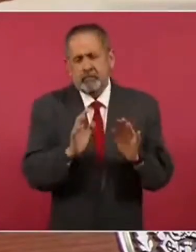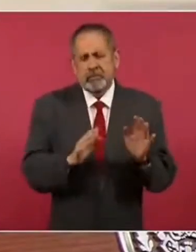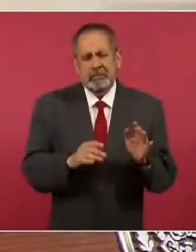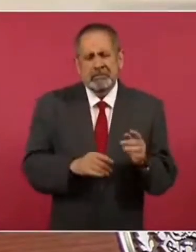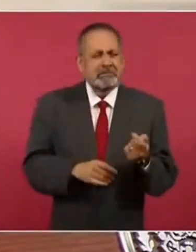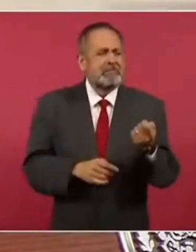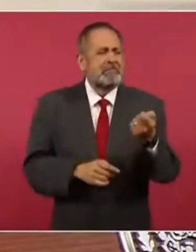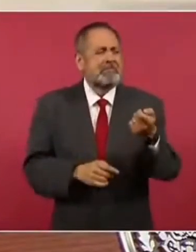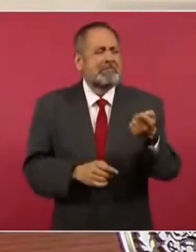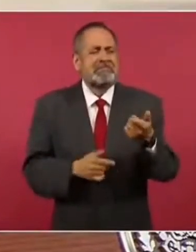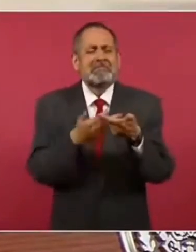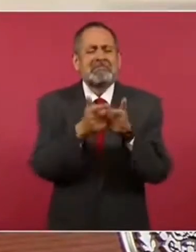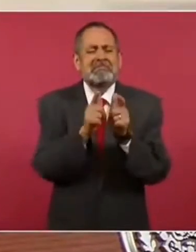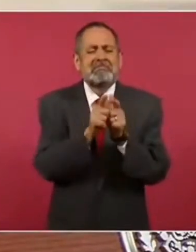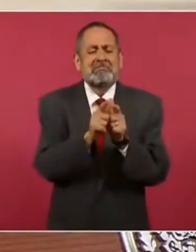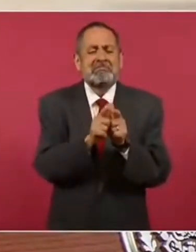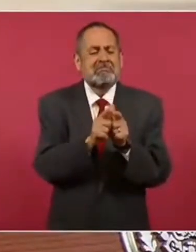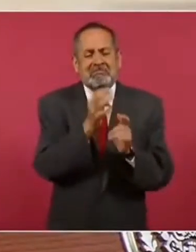Es un grupo.